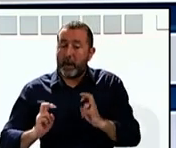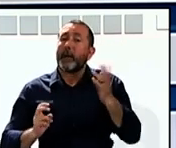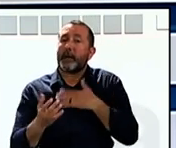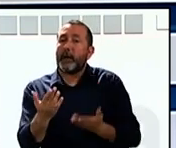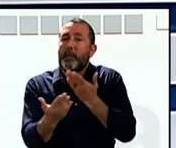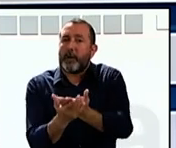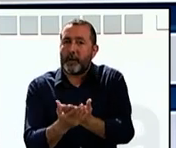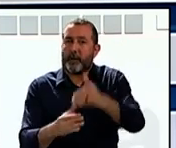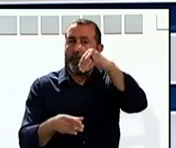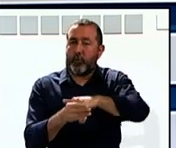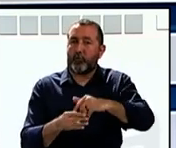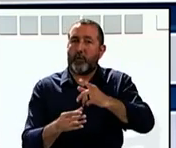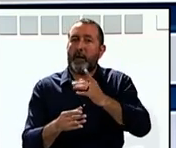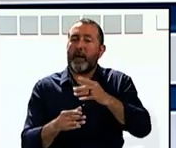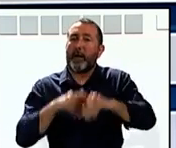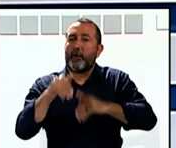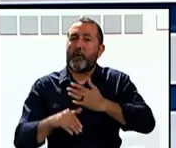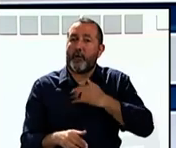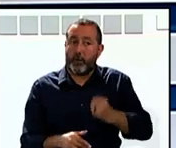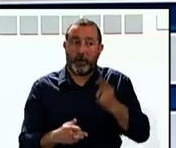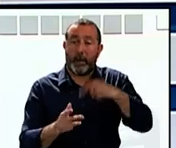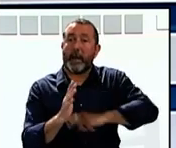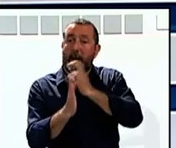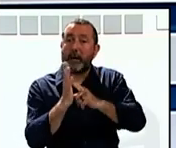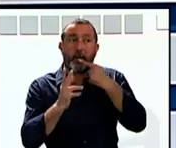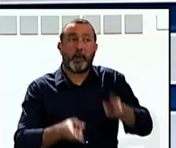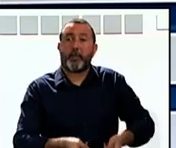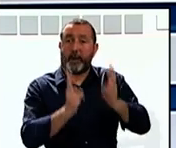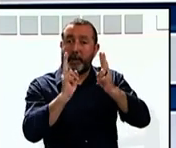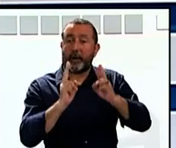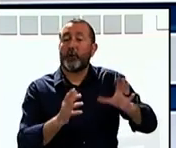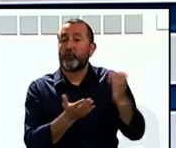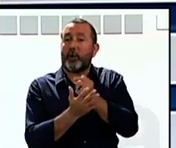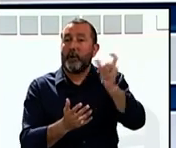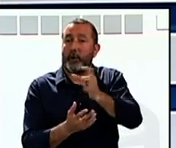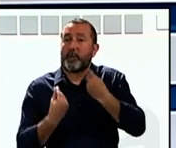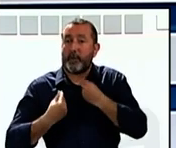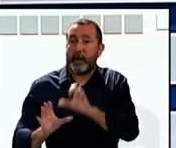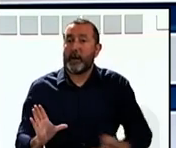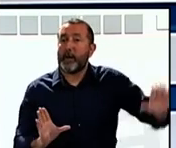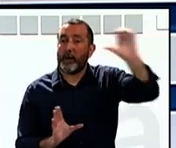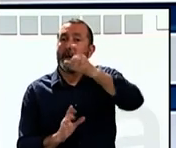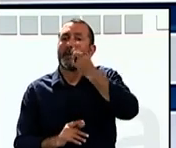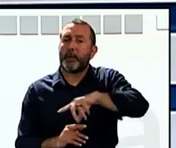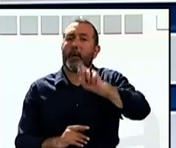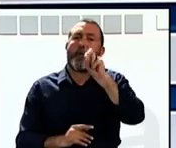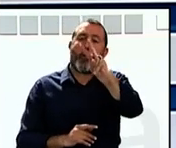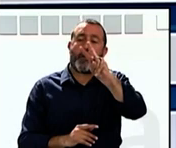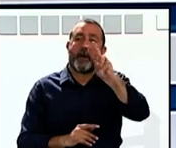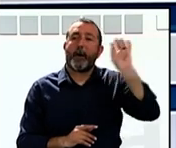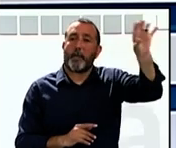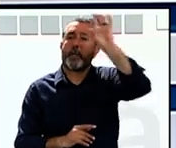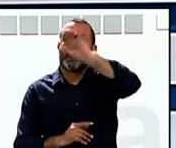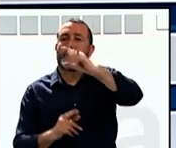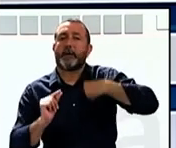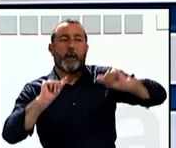la legislación española permite el voto a los ciudadanos de todos los países de la unión europea y de 12 nacionalidades con las que tiene